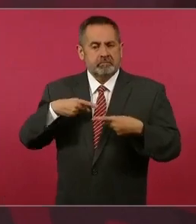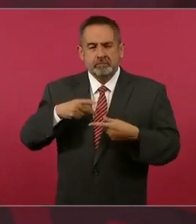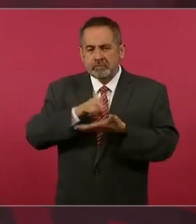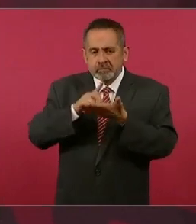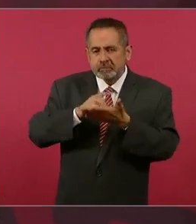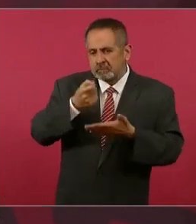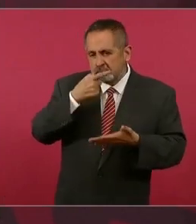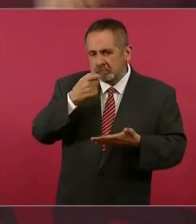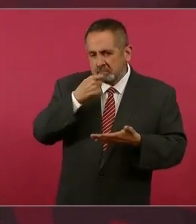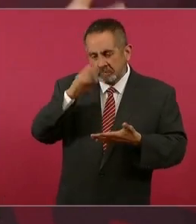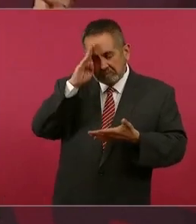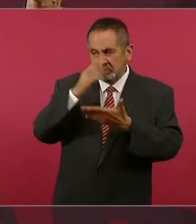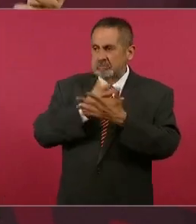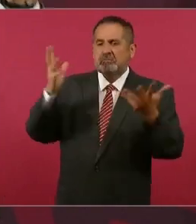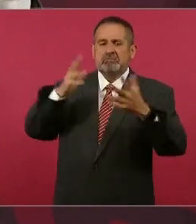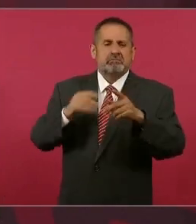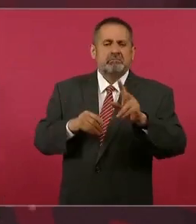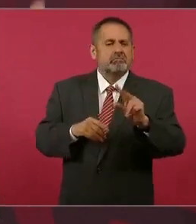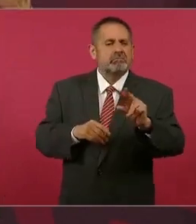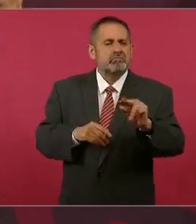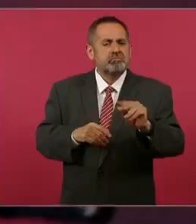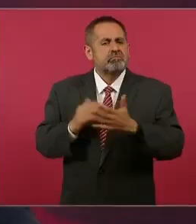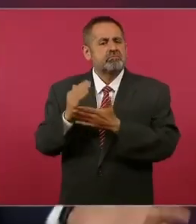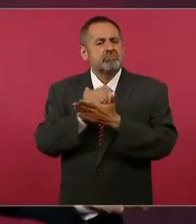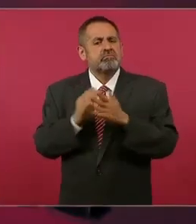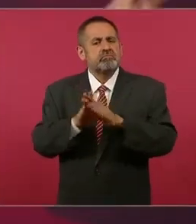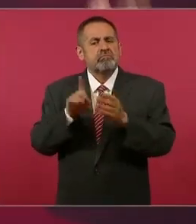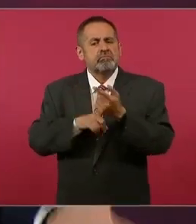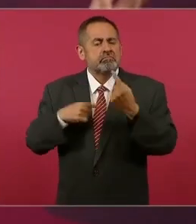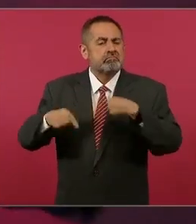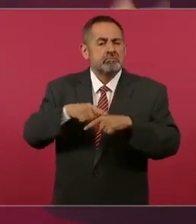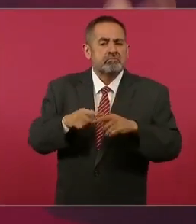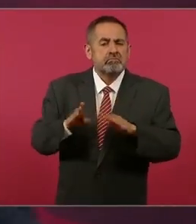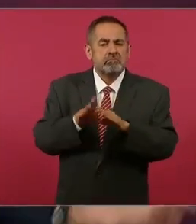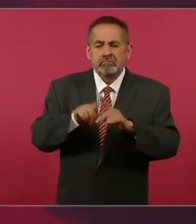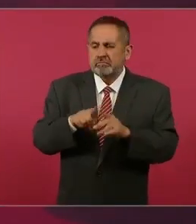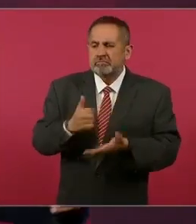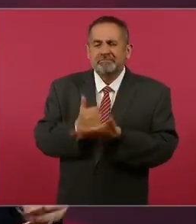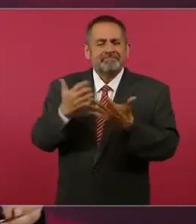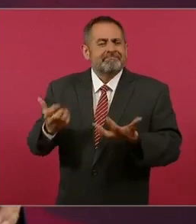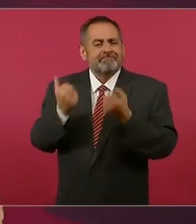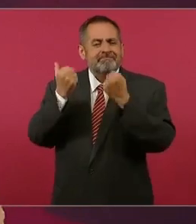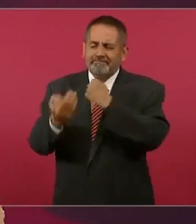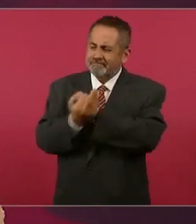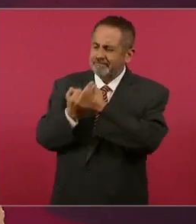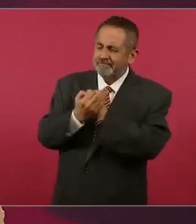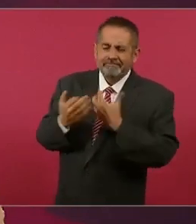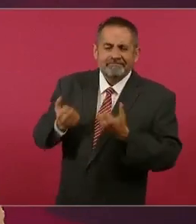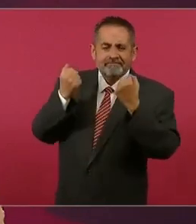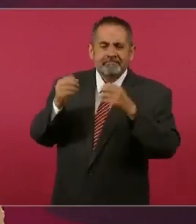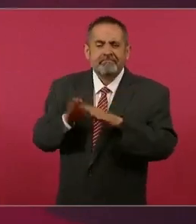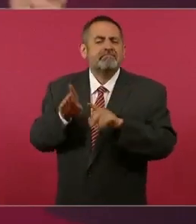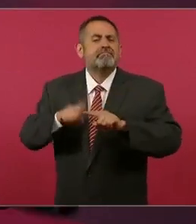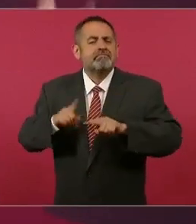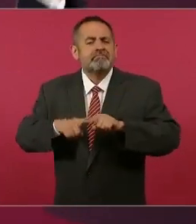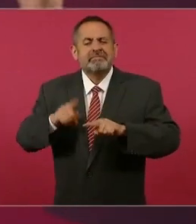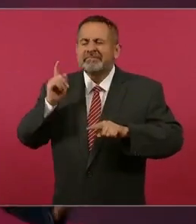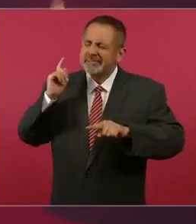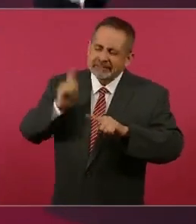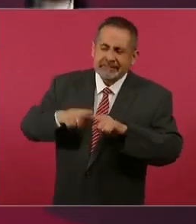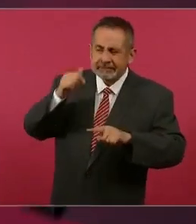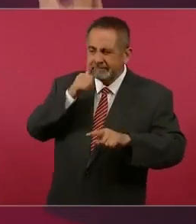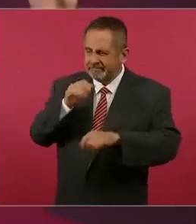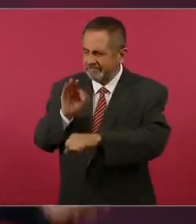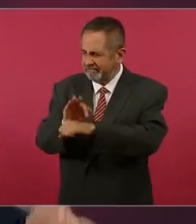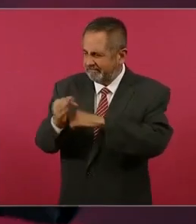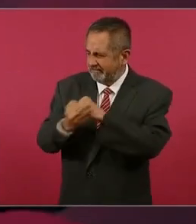considerablemente o descontroladamente el consumo en nuestro país. ¿Qué es lo que nos salva? ¿Qué es lo que